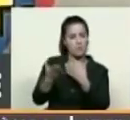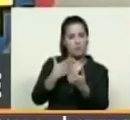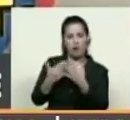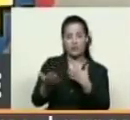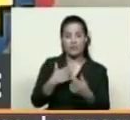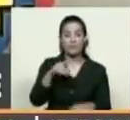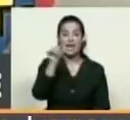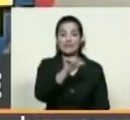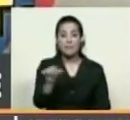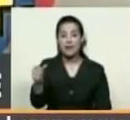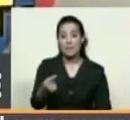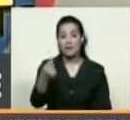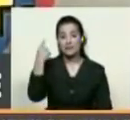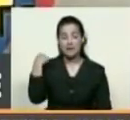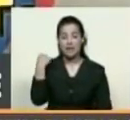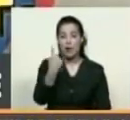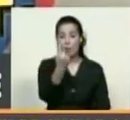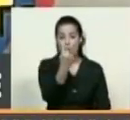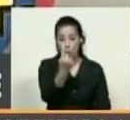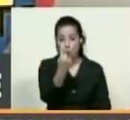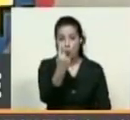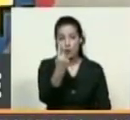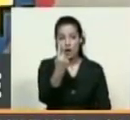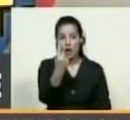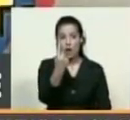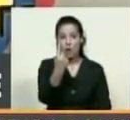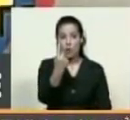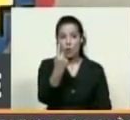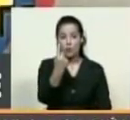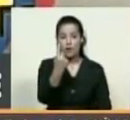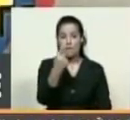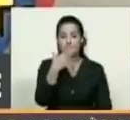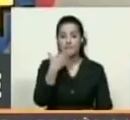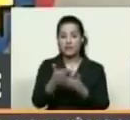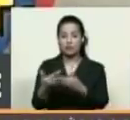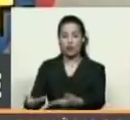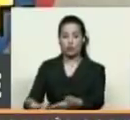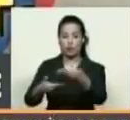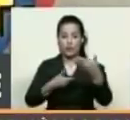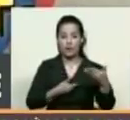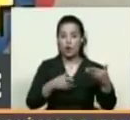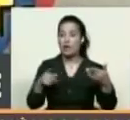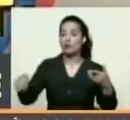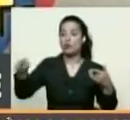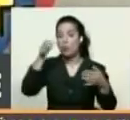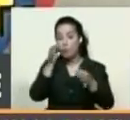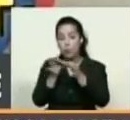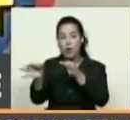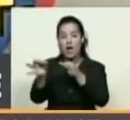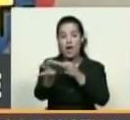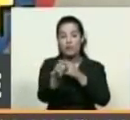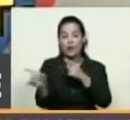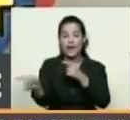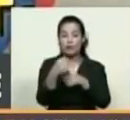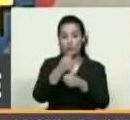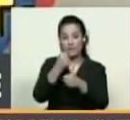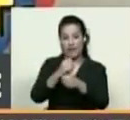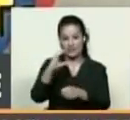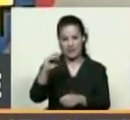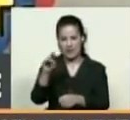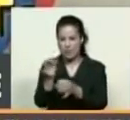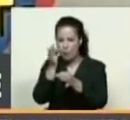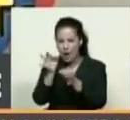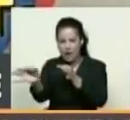semana pasada, una sola petición nos trajeron de esos pueblos nuestros funcionarios y